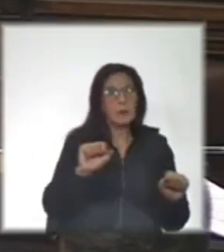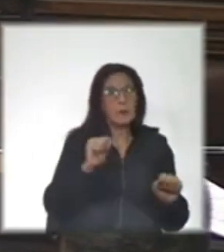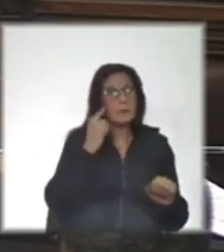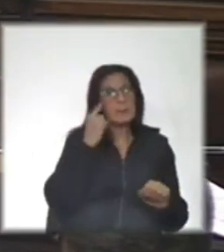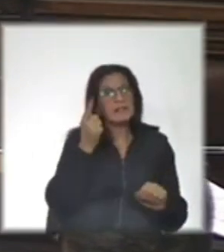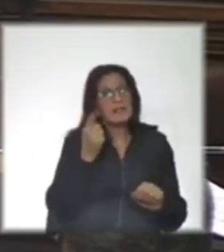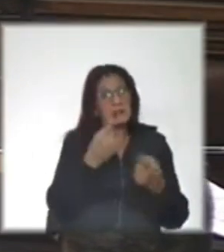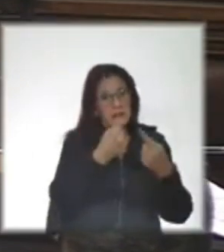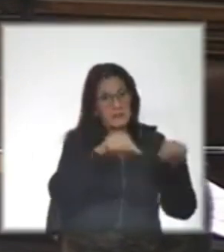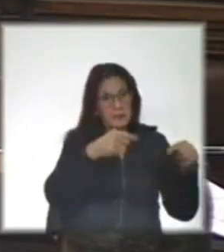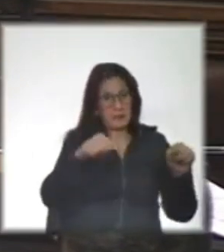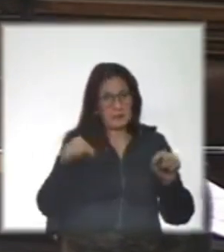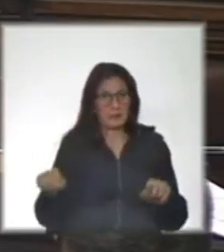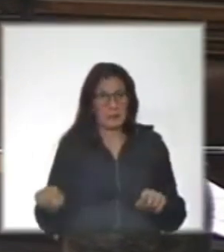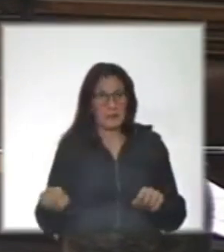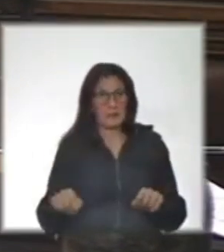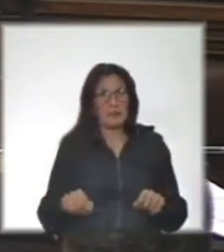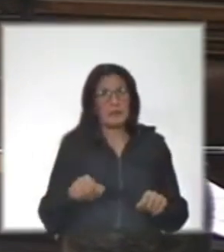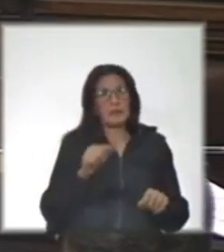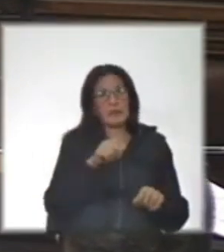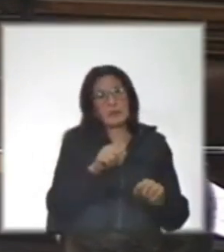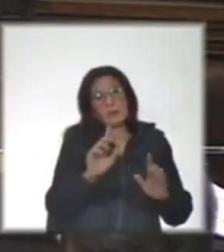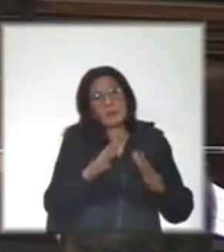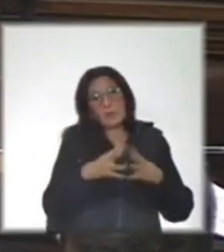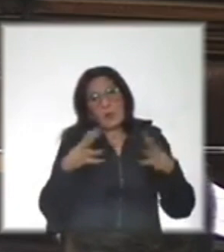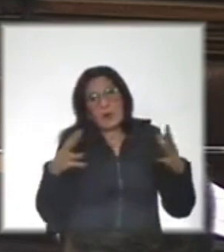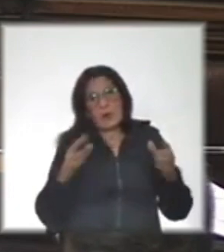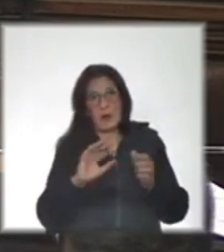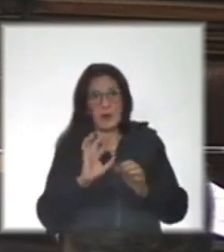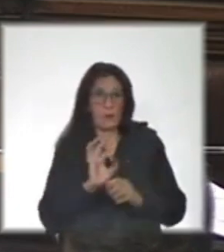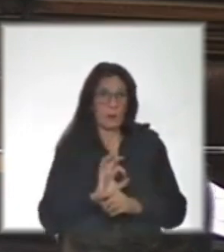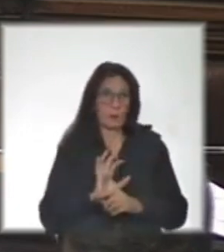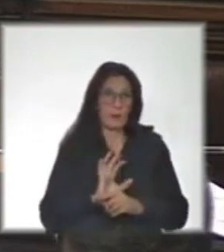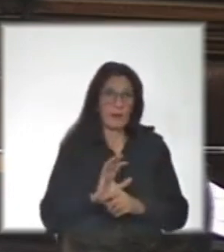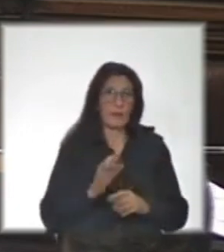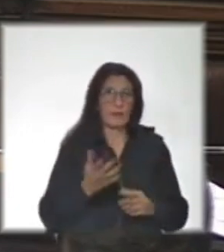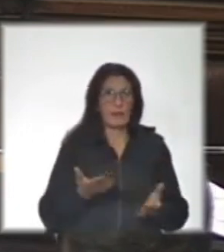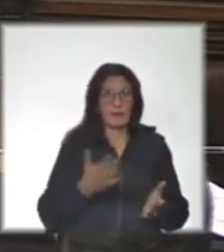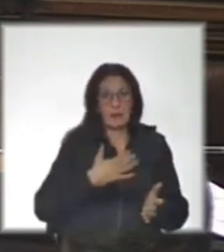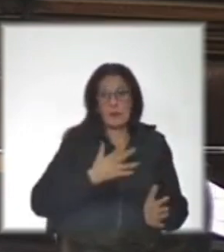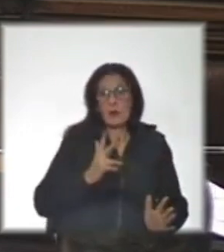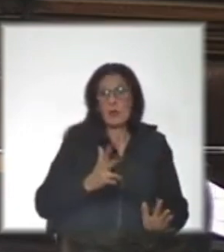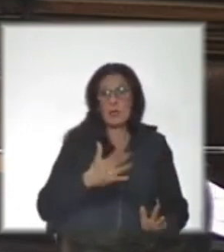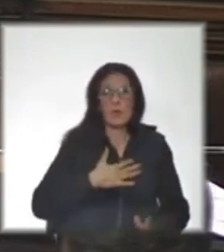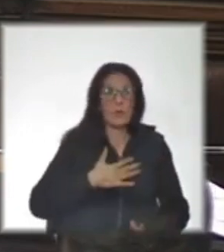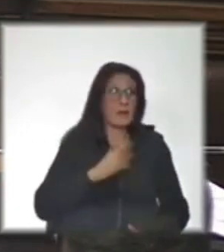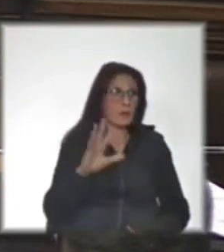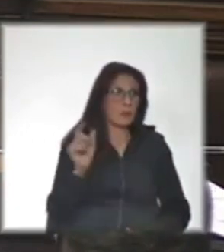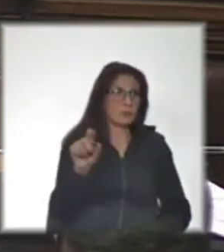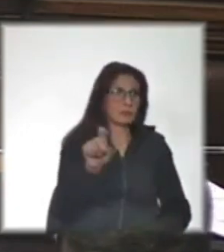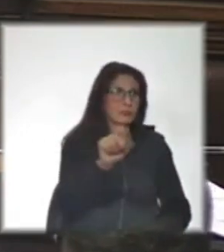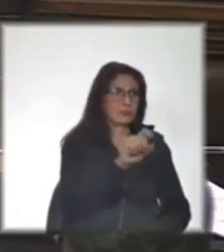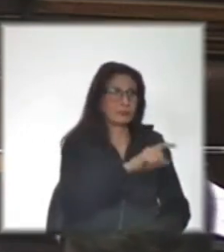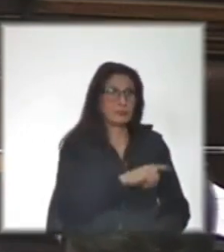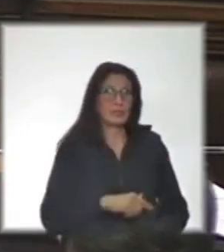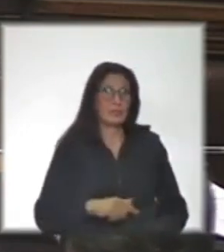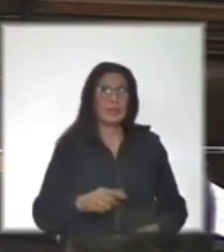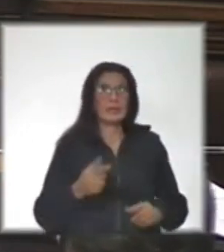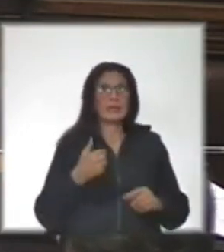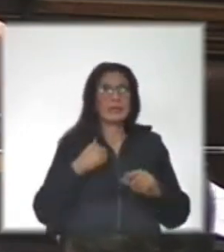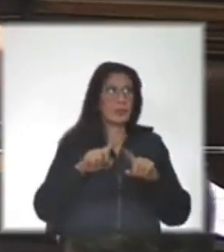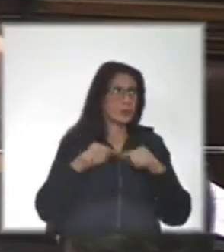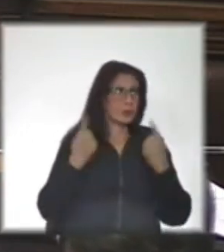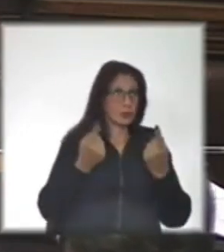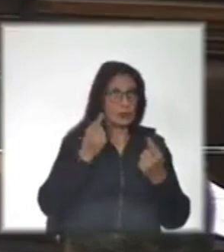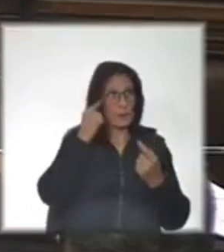distinto. Y eso es una gran virtud, la cualidad que nos hace humanos. El día que alguien quiere que todos